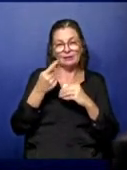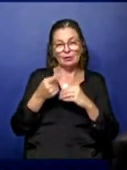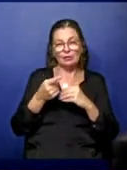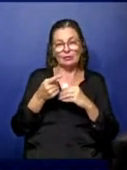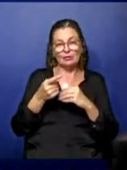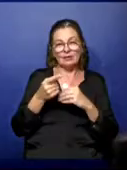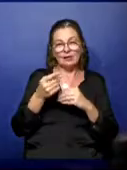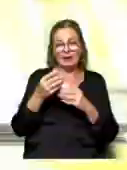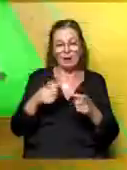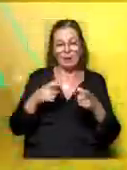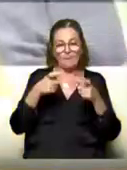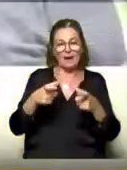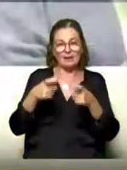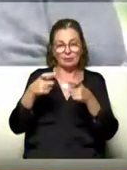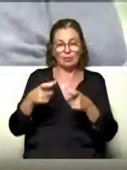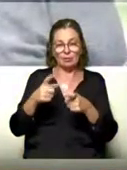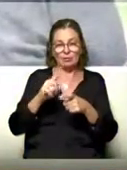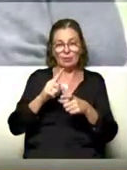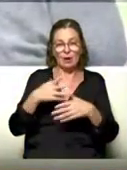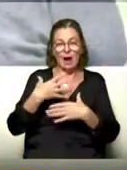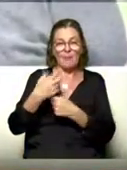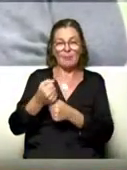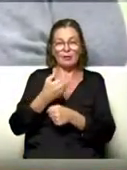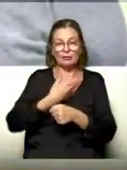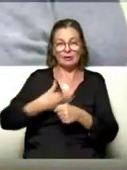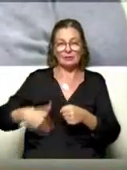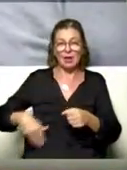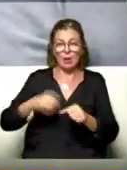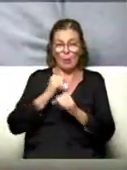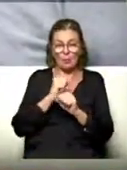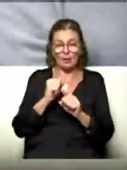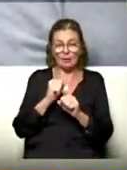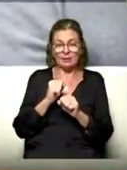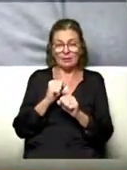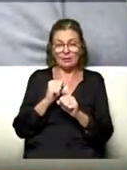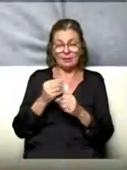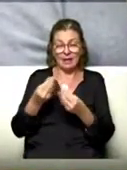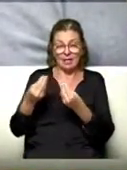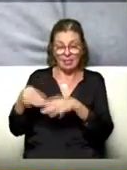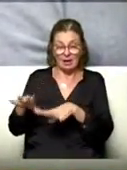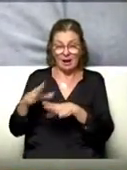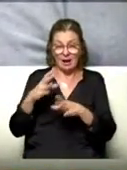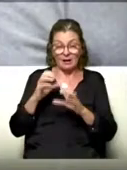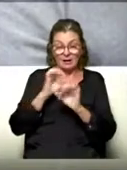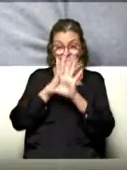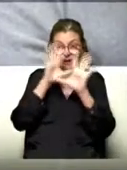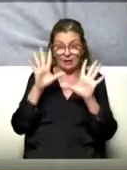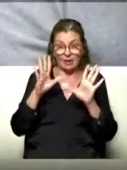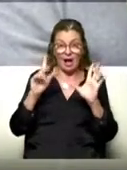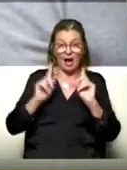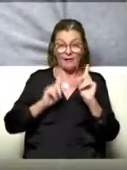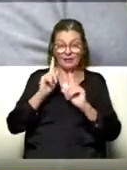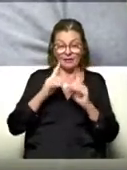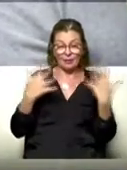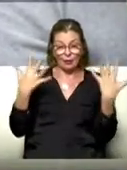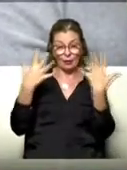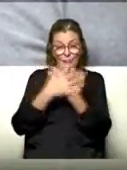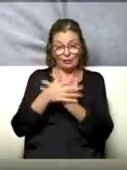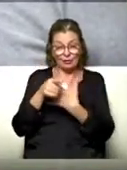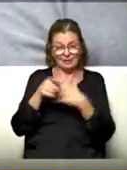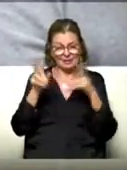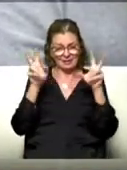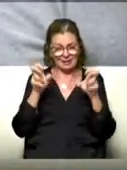de porciones. Sin el apoyo del Estado, ¿se pueden sostener? Hay que dejar claro que muchas veces hay una confusión con respecto a este tema y que es